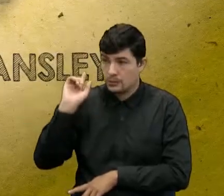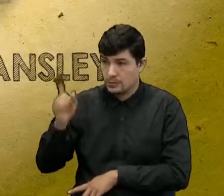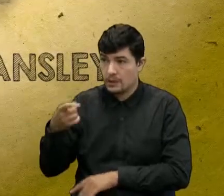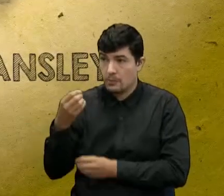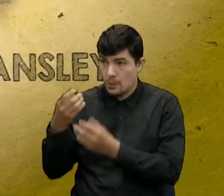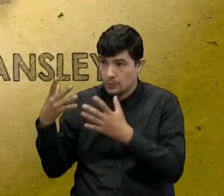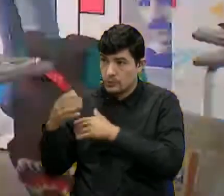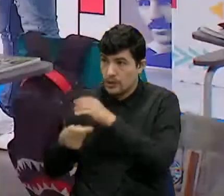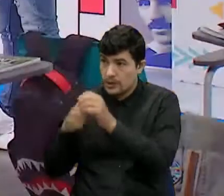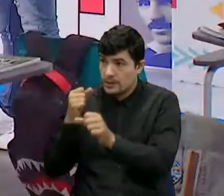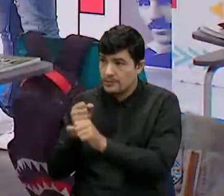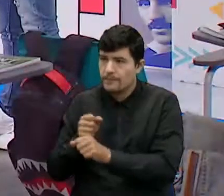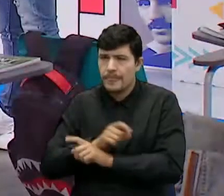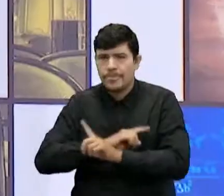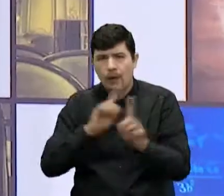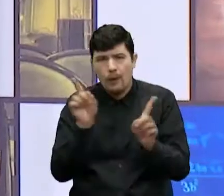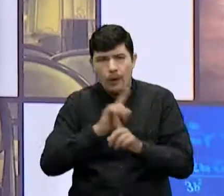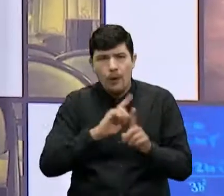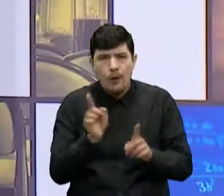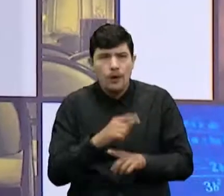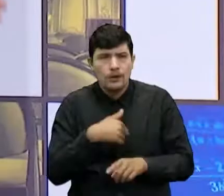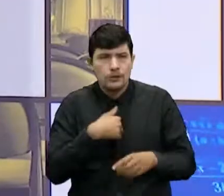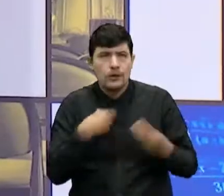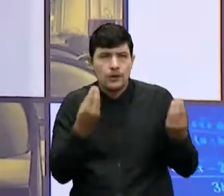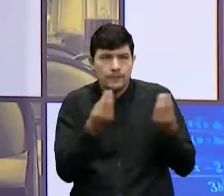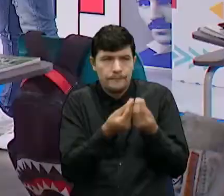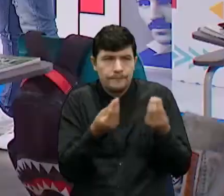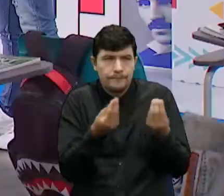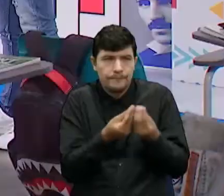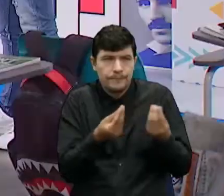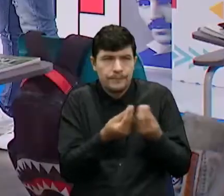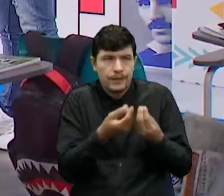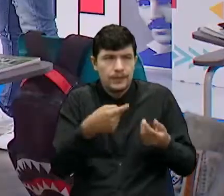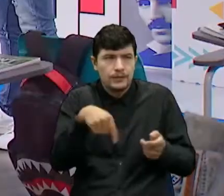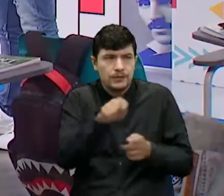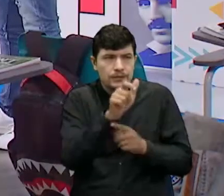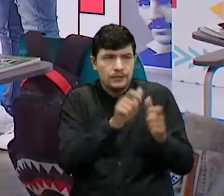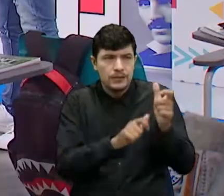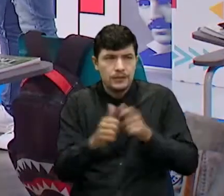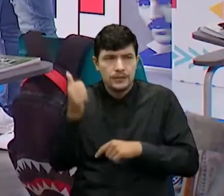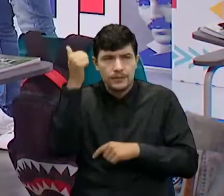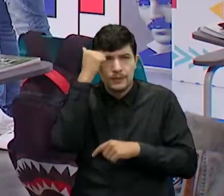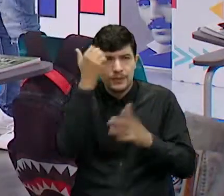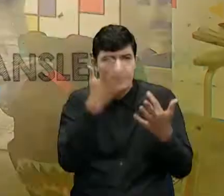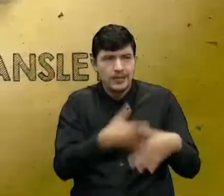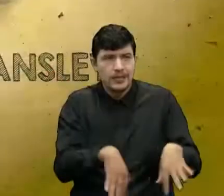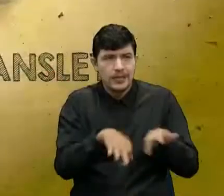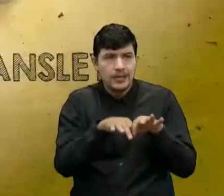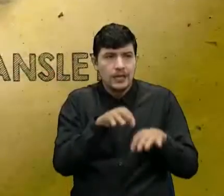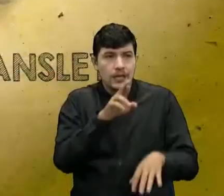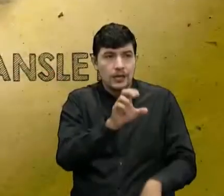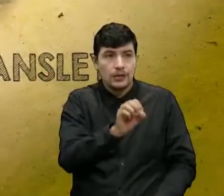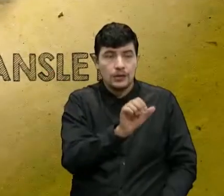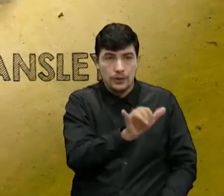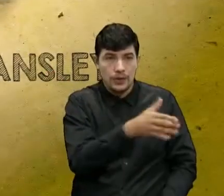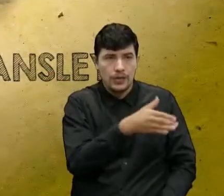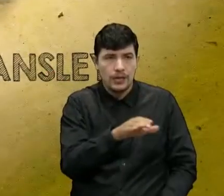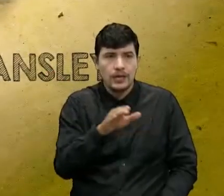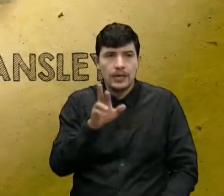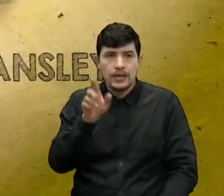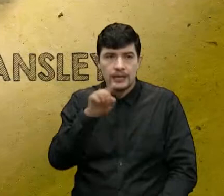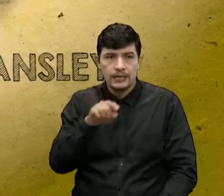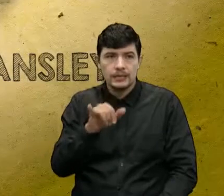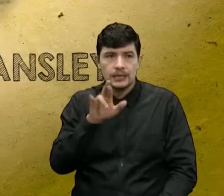sus años, ¿no? No, no, no No, digo que son colegas porque es que fueron maestros de maestros Roy Clafan y Sir Arthur Tansley